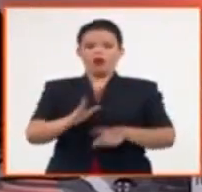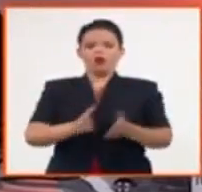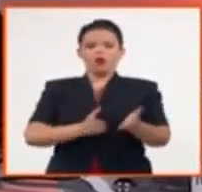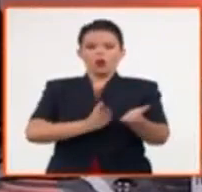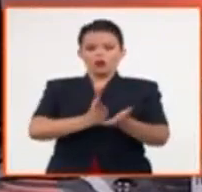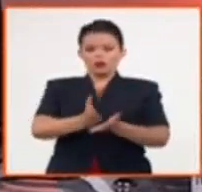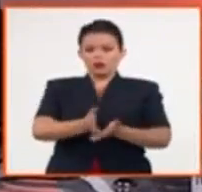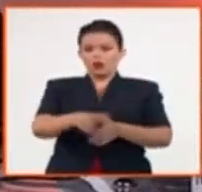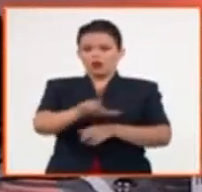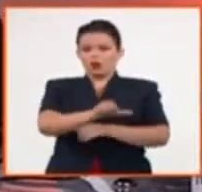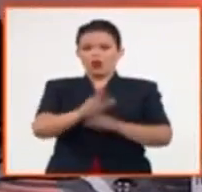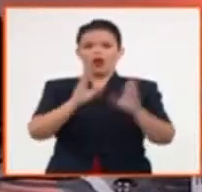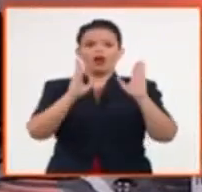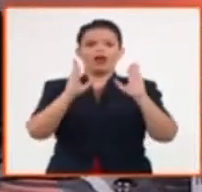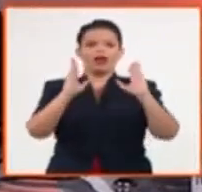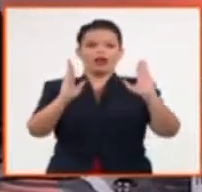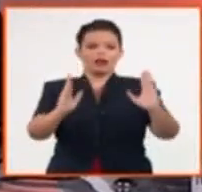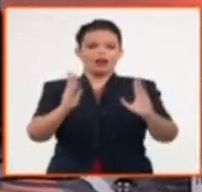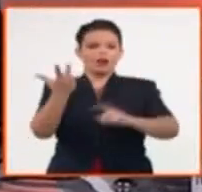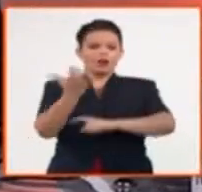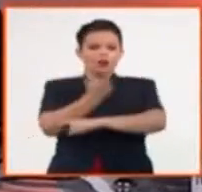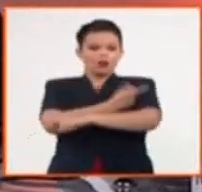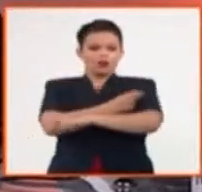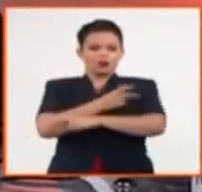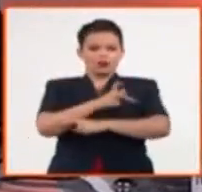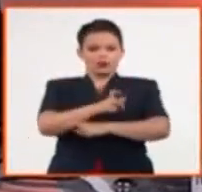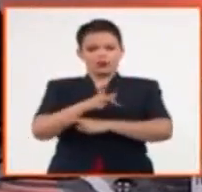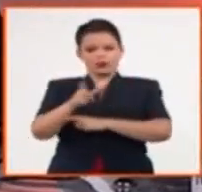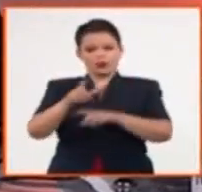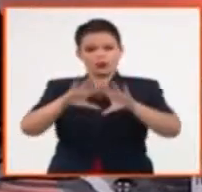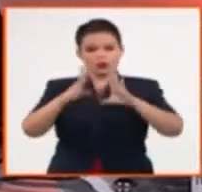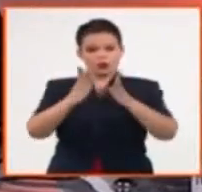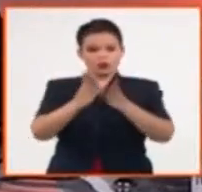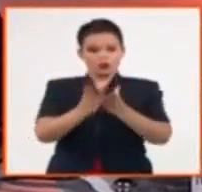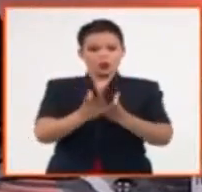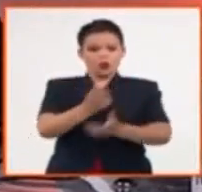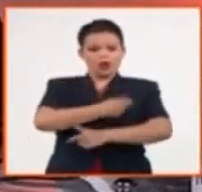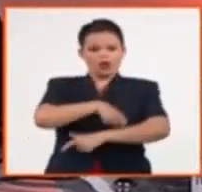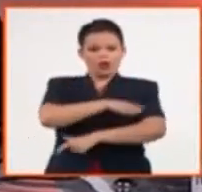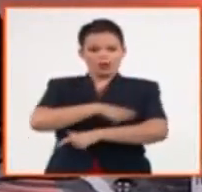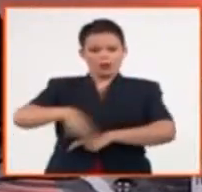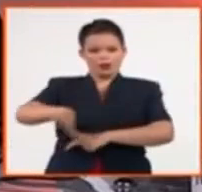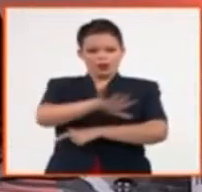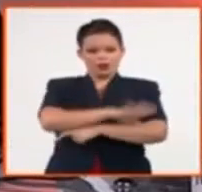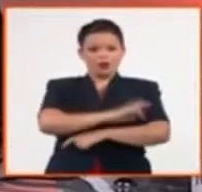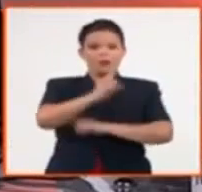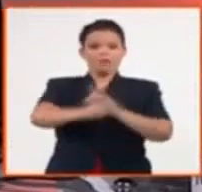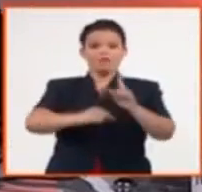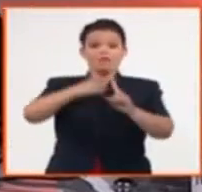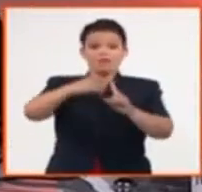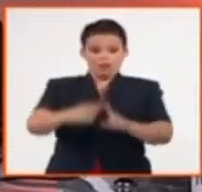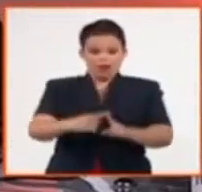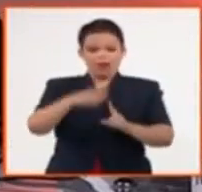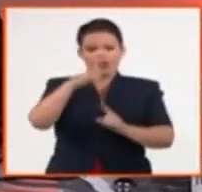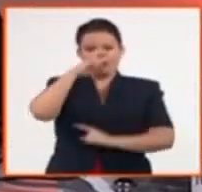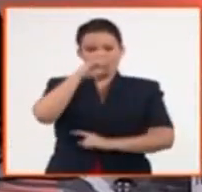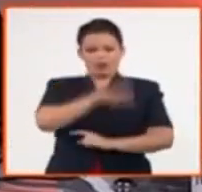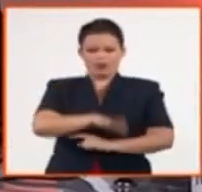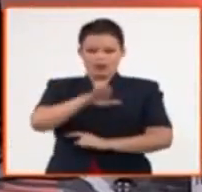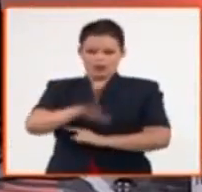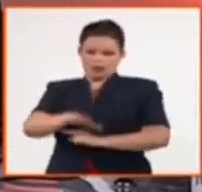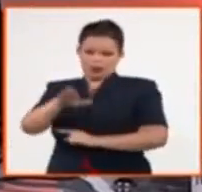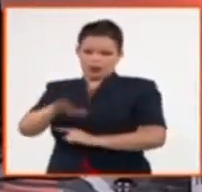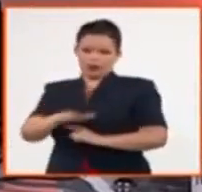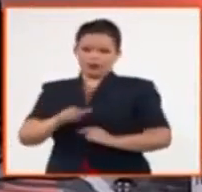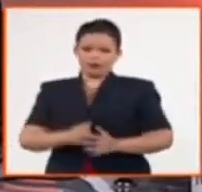vacunación masiva de toda nuestra población, incluida la única campaña masiva de vacunación pediátrica que se está desarrollando hoy en el